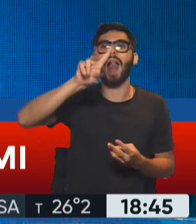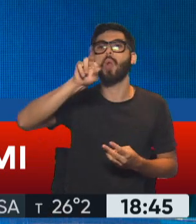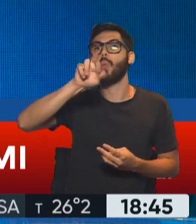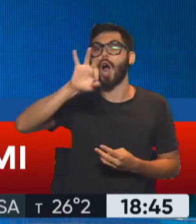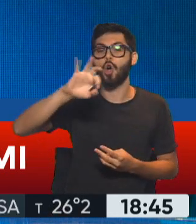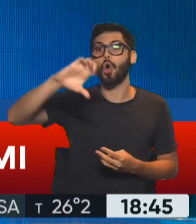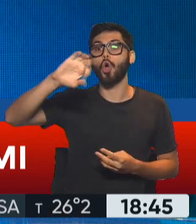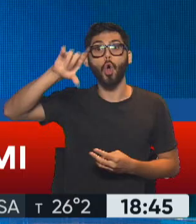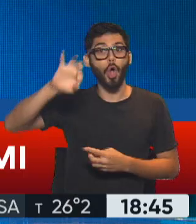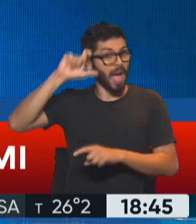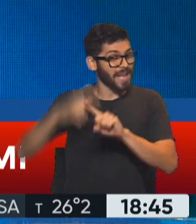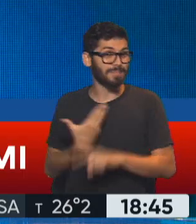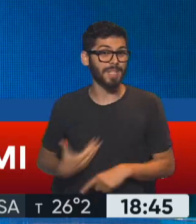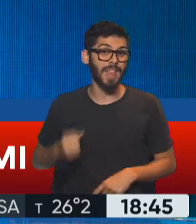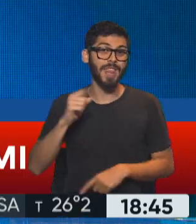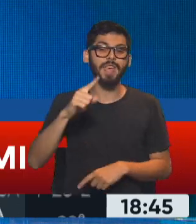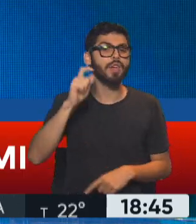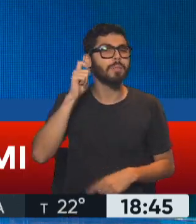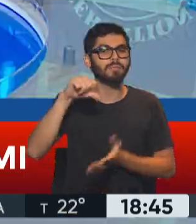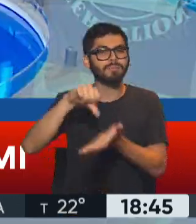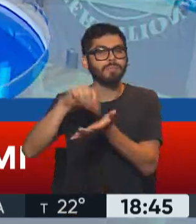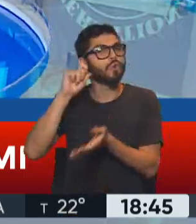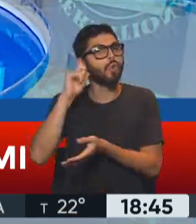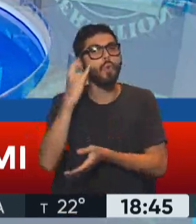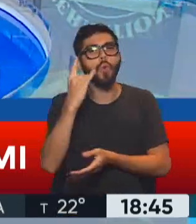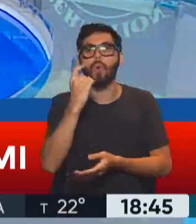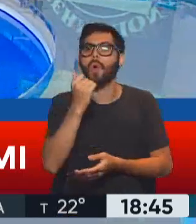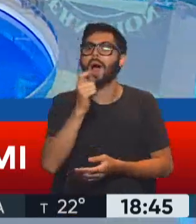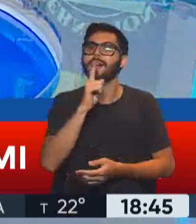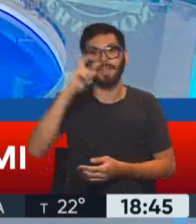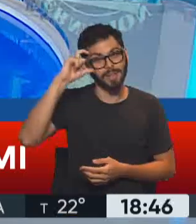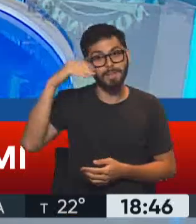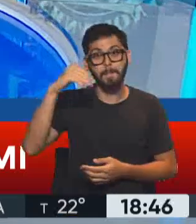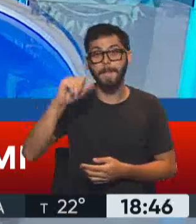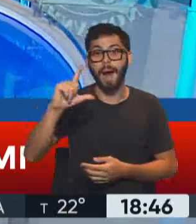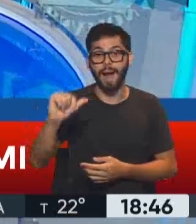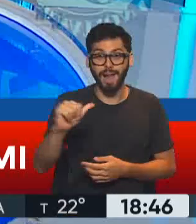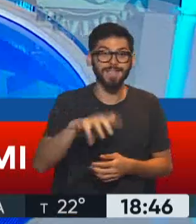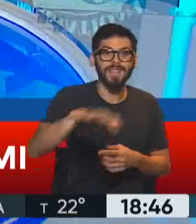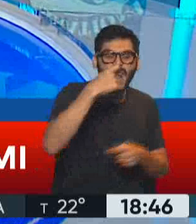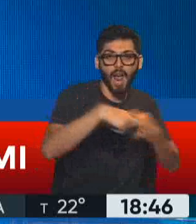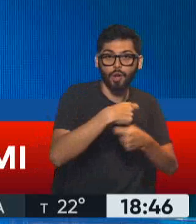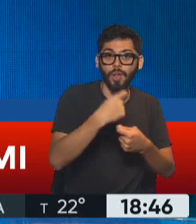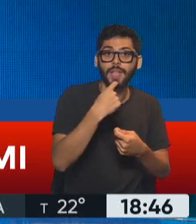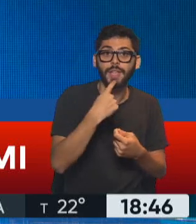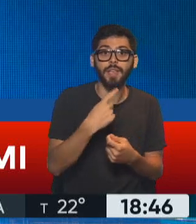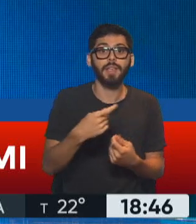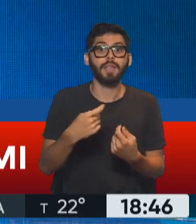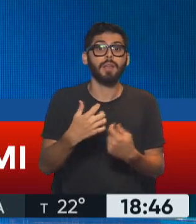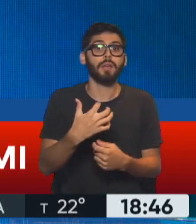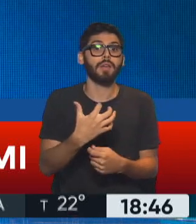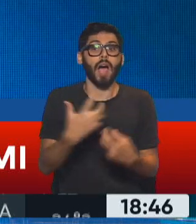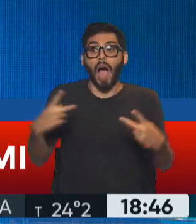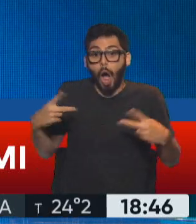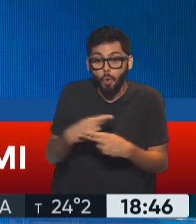un expresidente de Guatemala. Digo, y esta idea de cuando hay ajuste y pobreza, detrás de la pobreza había el desarrollo narco, por ahí